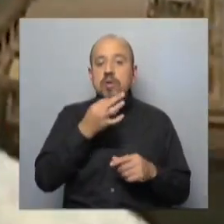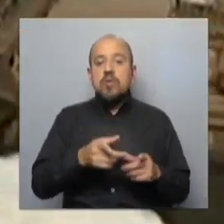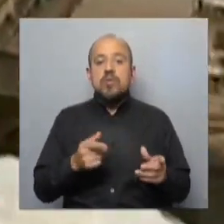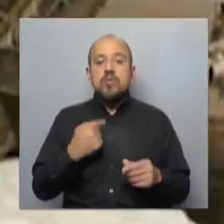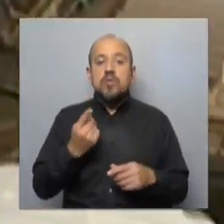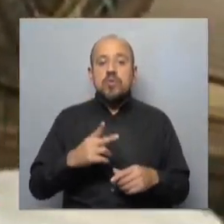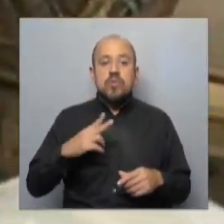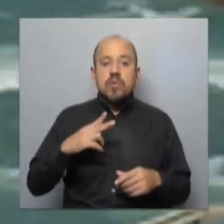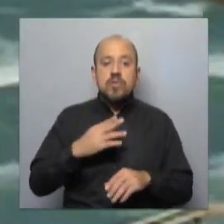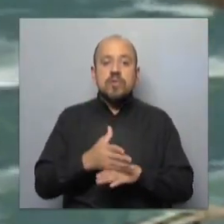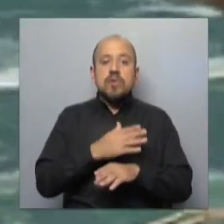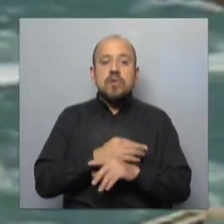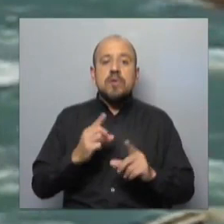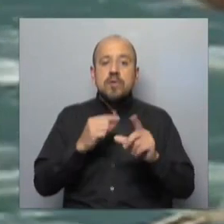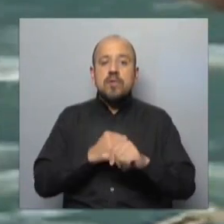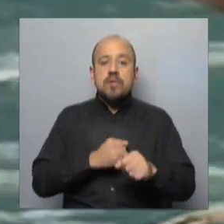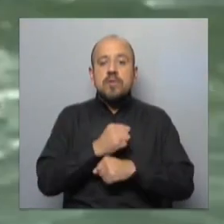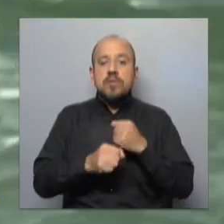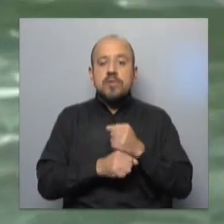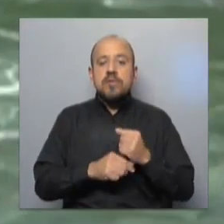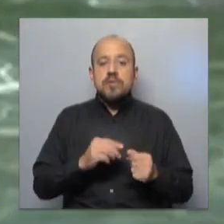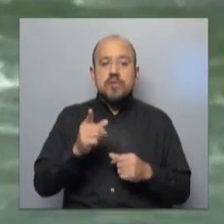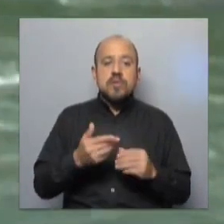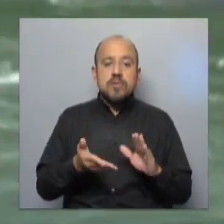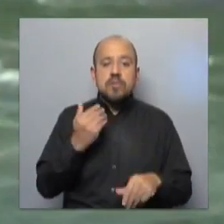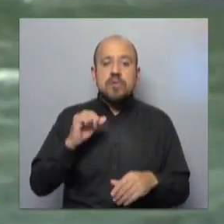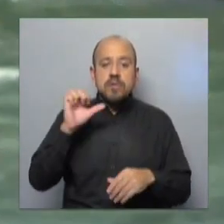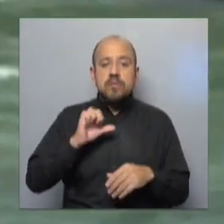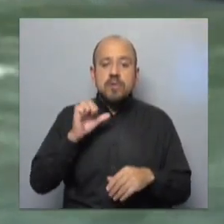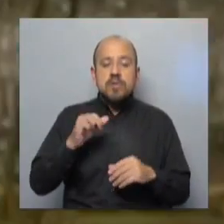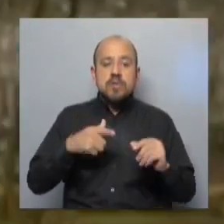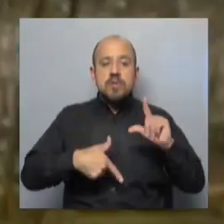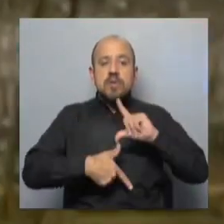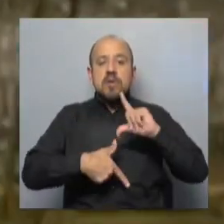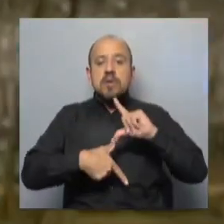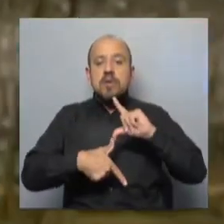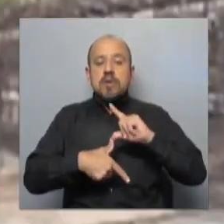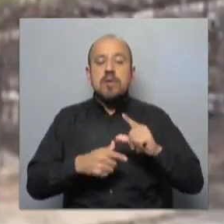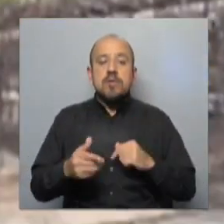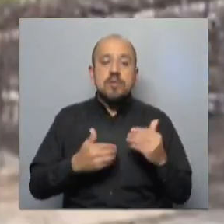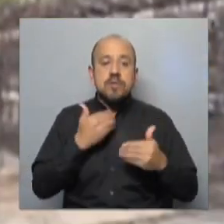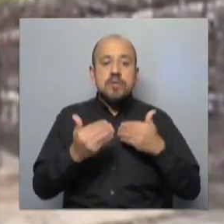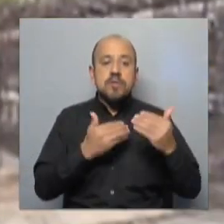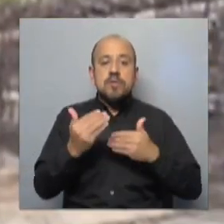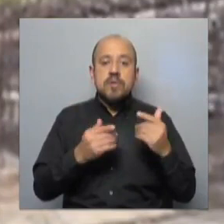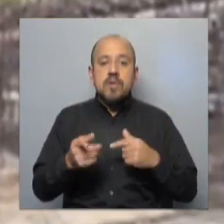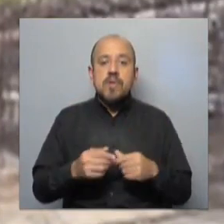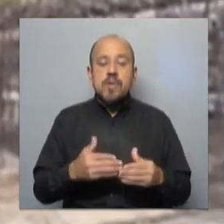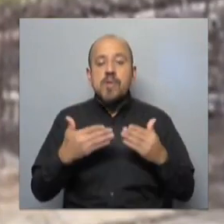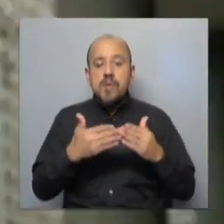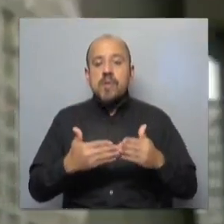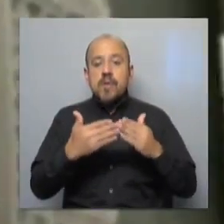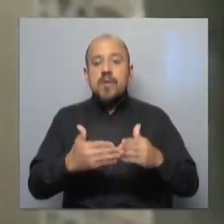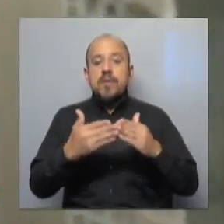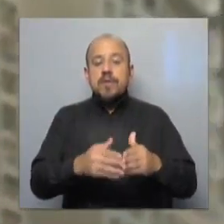antes de fin de año como el ave electrobrás la mayor empresa eléctrica de américa latina además de avanzar en las concesiones de puertos y de